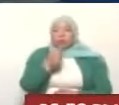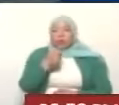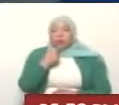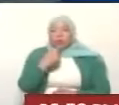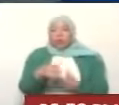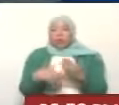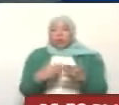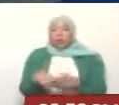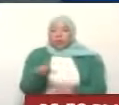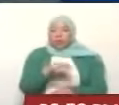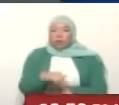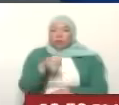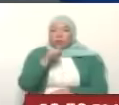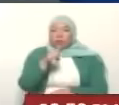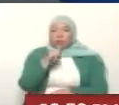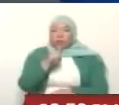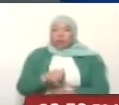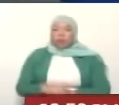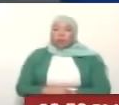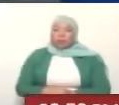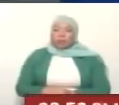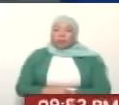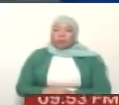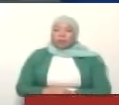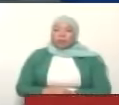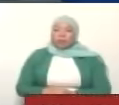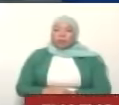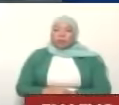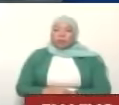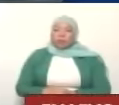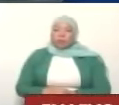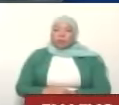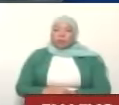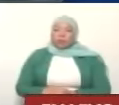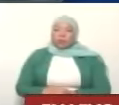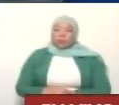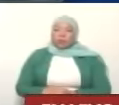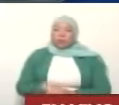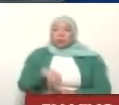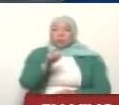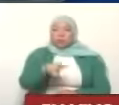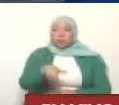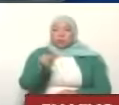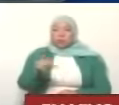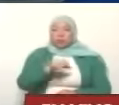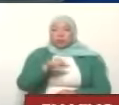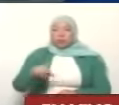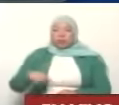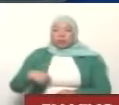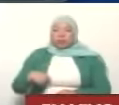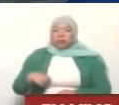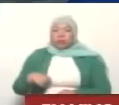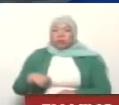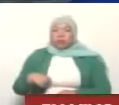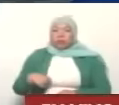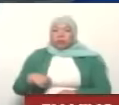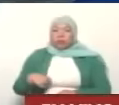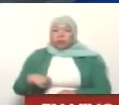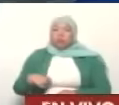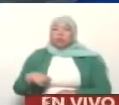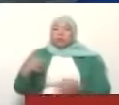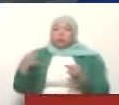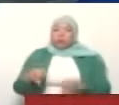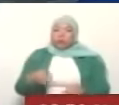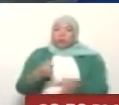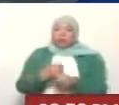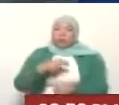déjeme decirle. Porque trasciende como Factor M. Porque es un sentimiento lo que se está